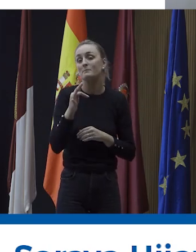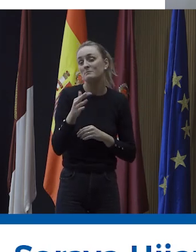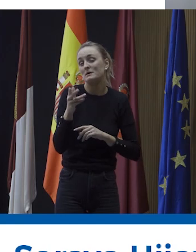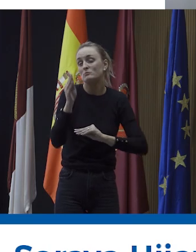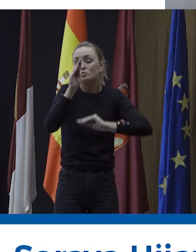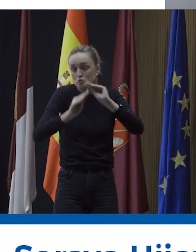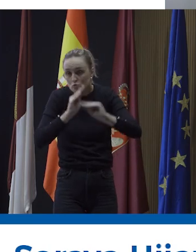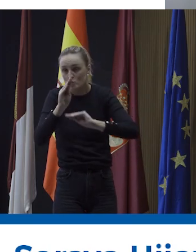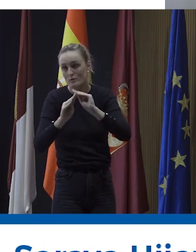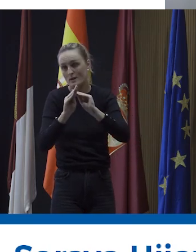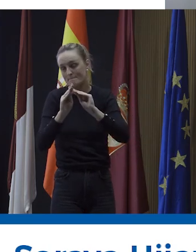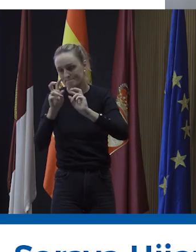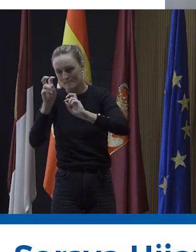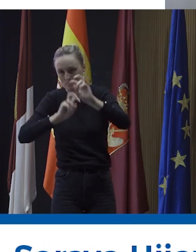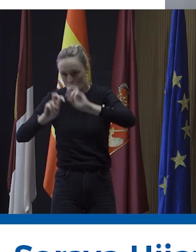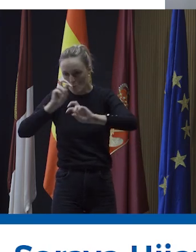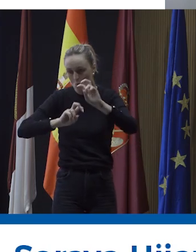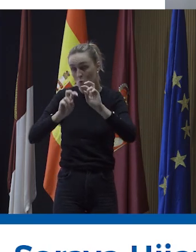soluciones para poder